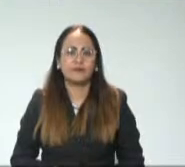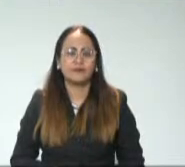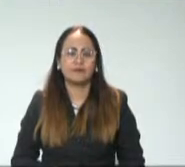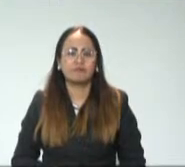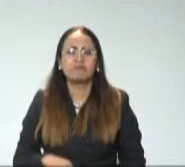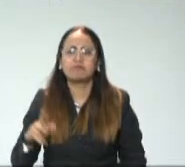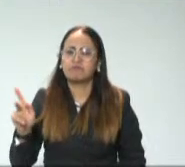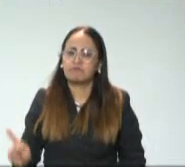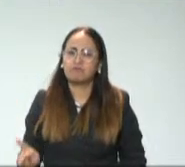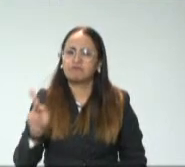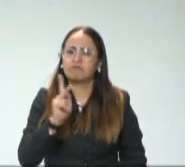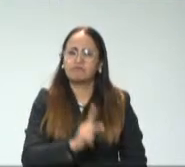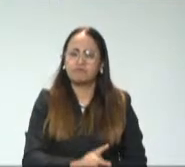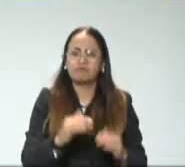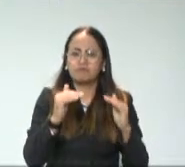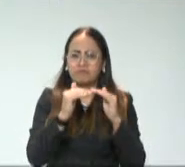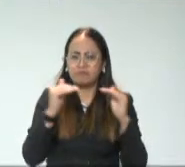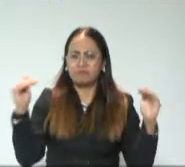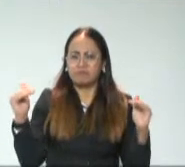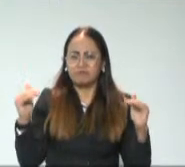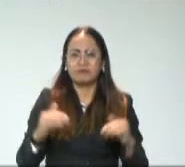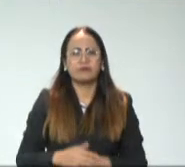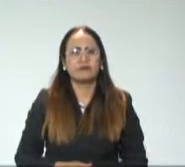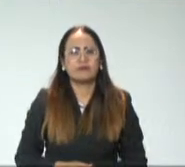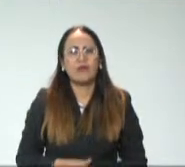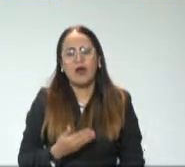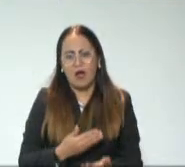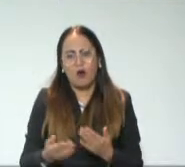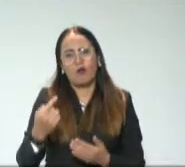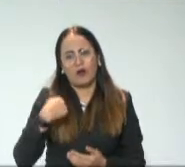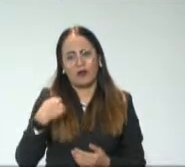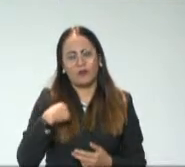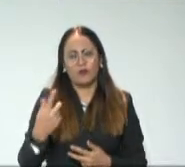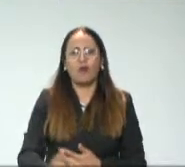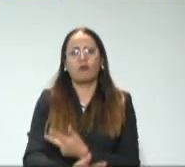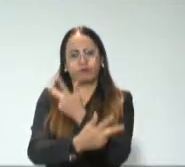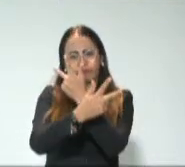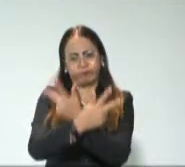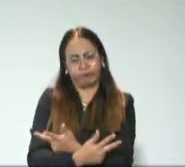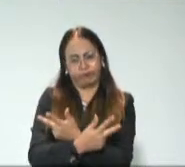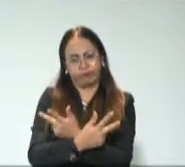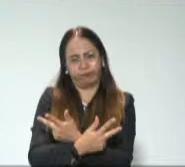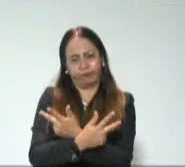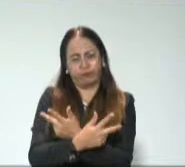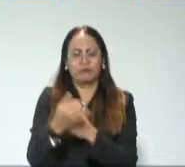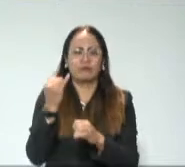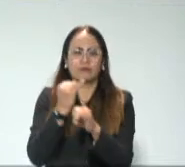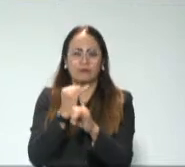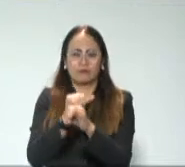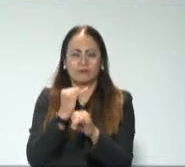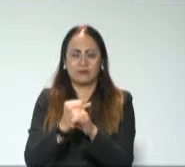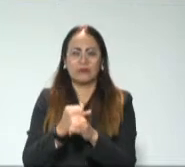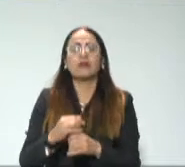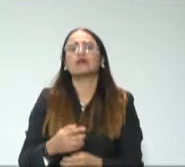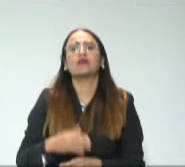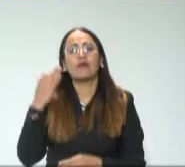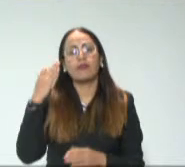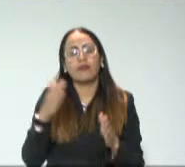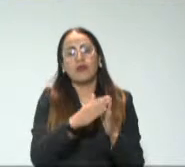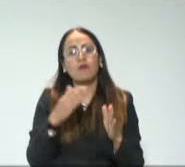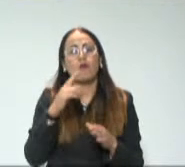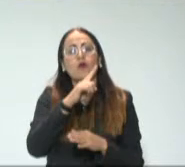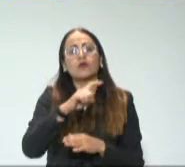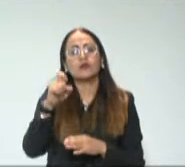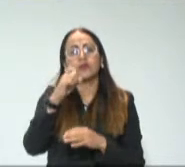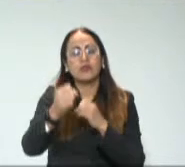equivalente similar de alguna forma lo que me permite hoy estar con ustedes en vía remota pues vemos estos 100 años no estos 100